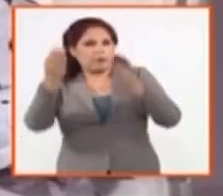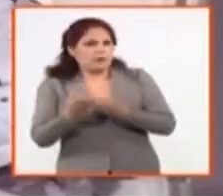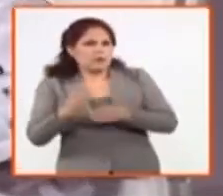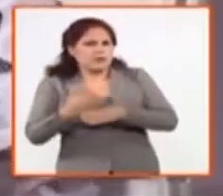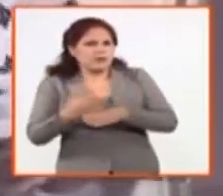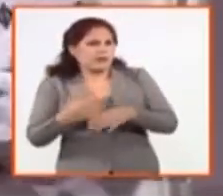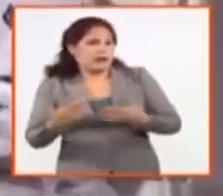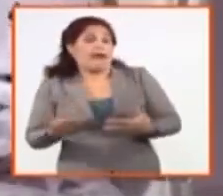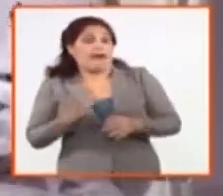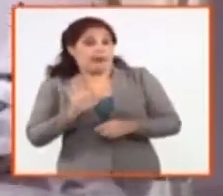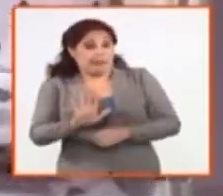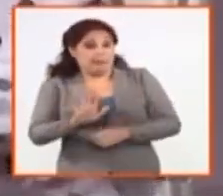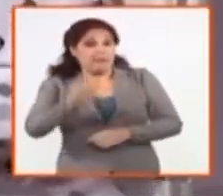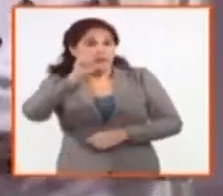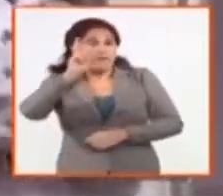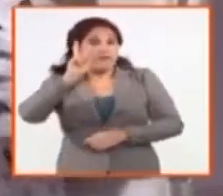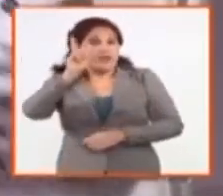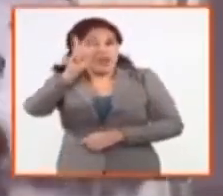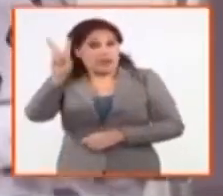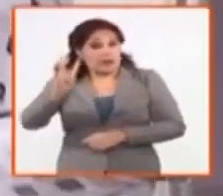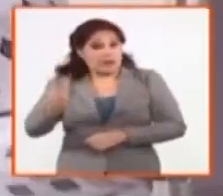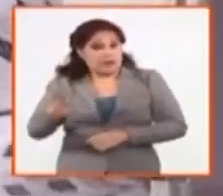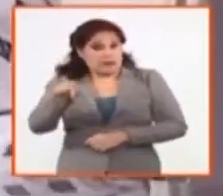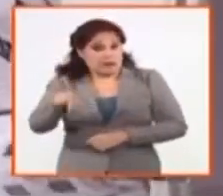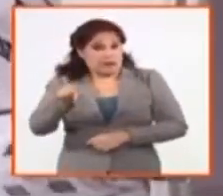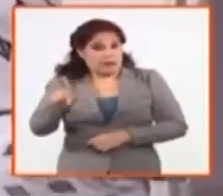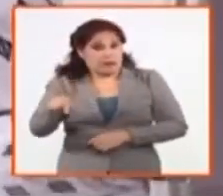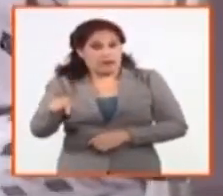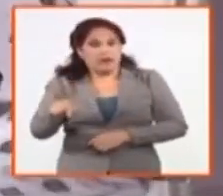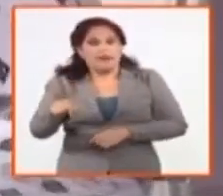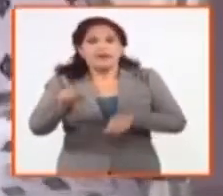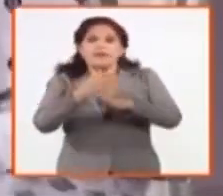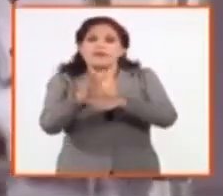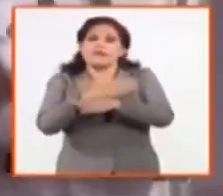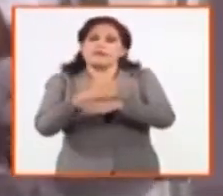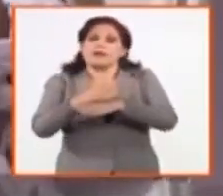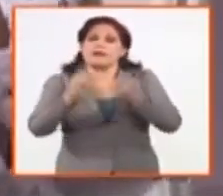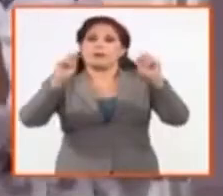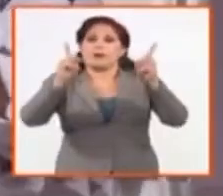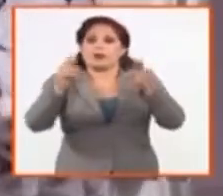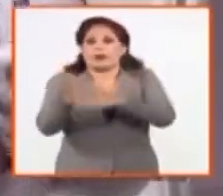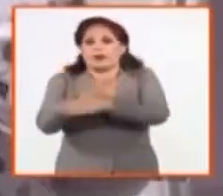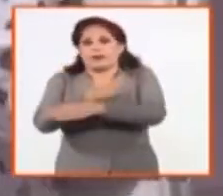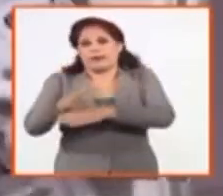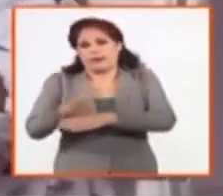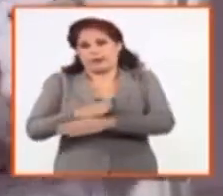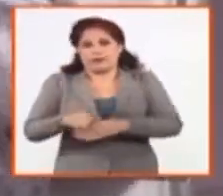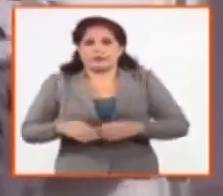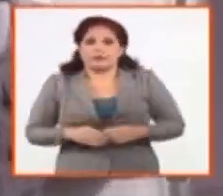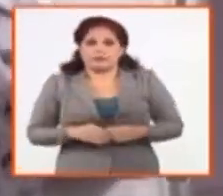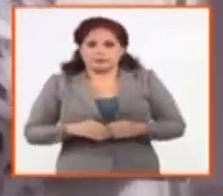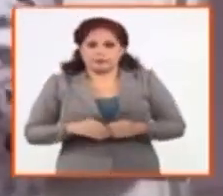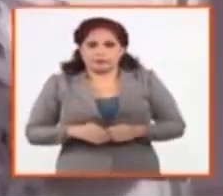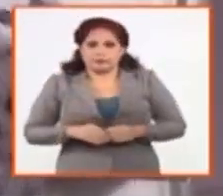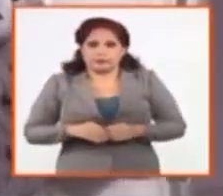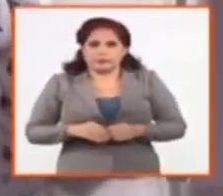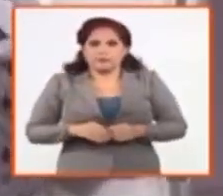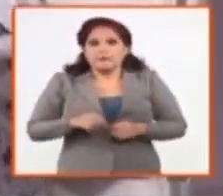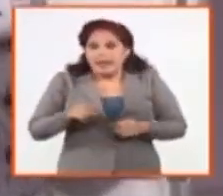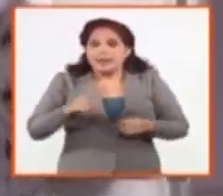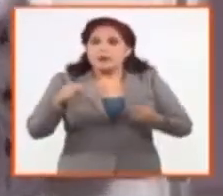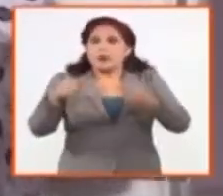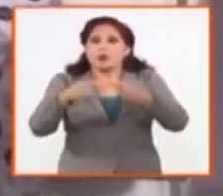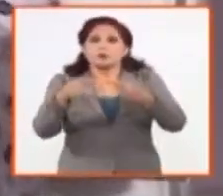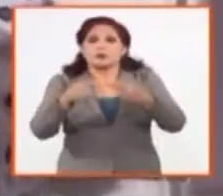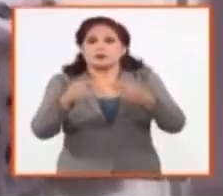Vietnam se dio en el marco de la bipolaridad. Y siempre nosotros la bipolaridad la vemos en la contradicción